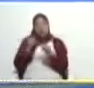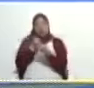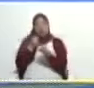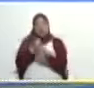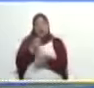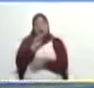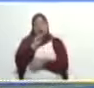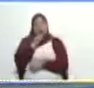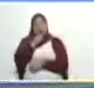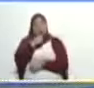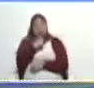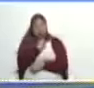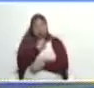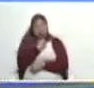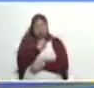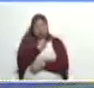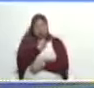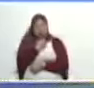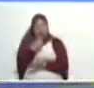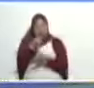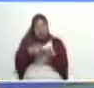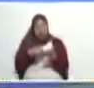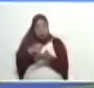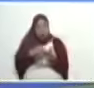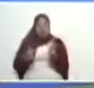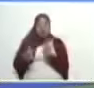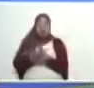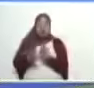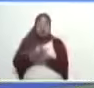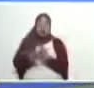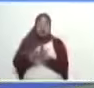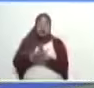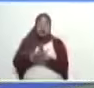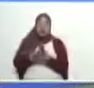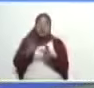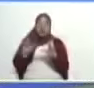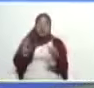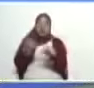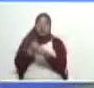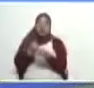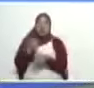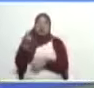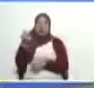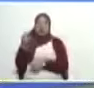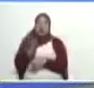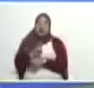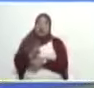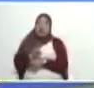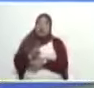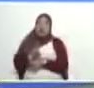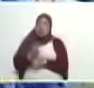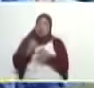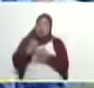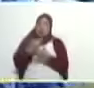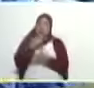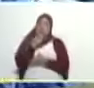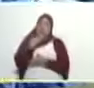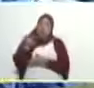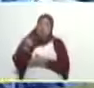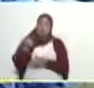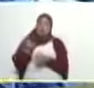los abuelos y abuelas y firmando la ley para que entre en vigencia y esa plata entre pronto para seguir